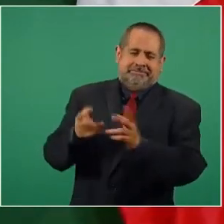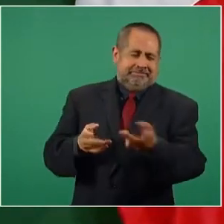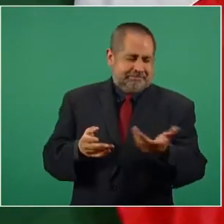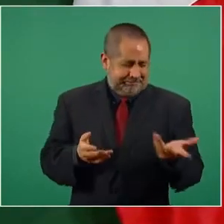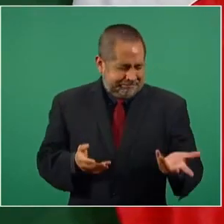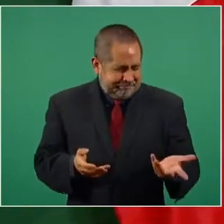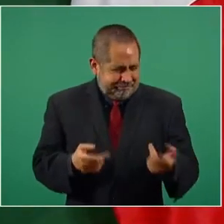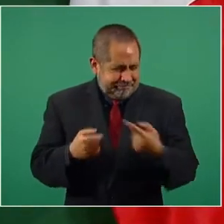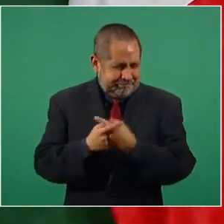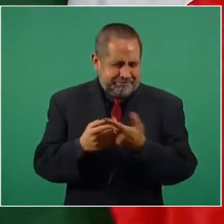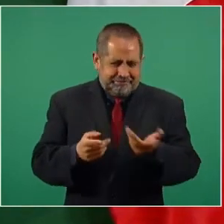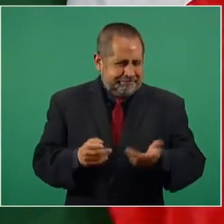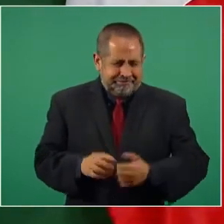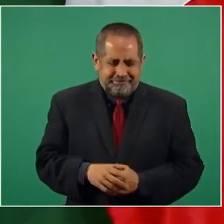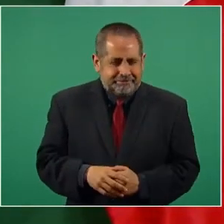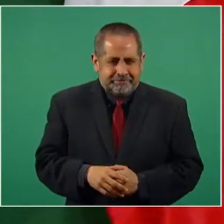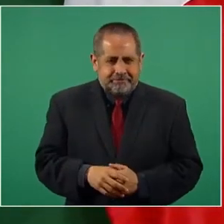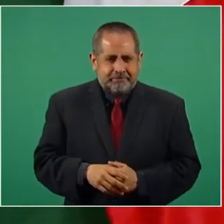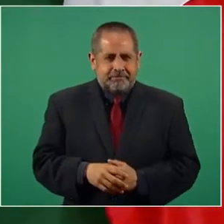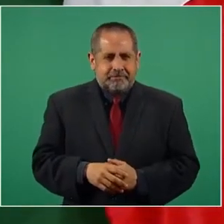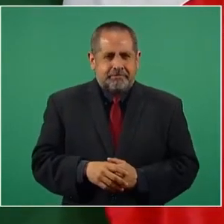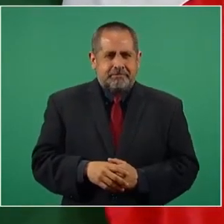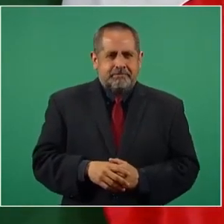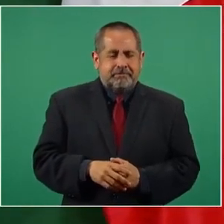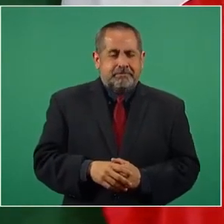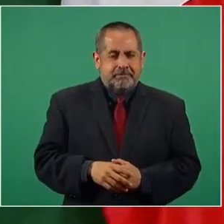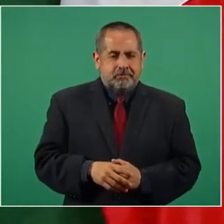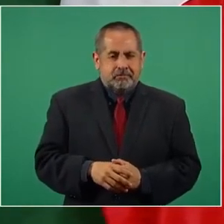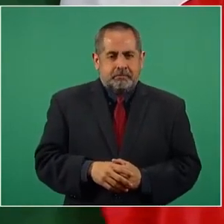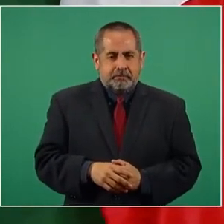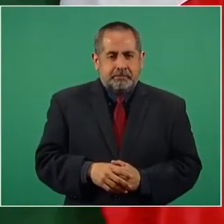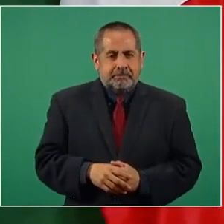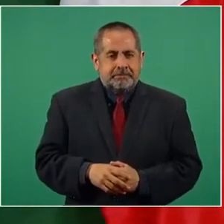Es decir, que